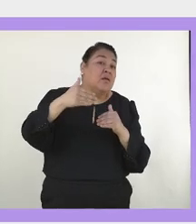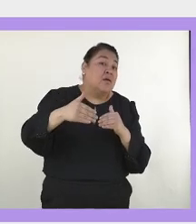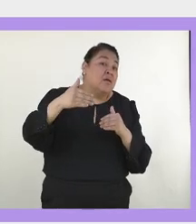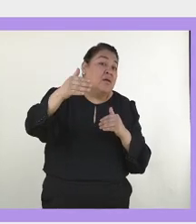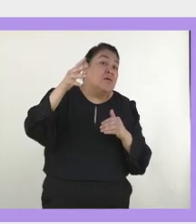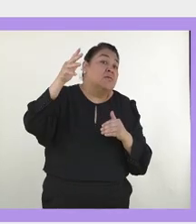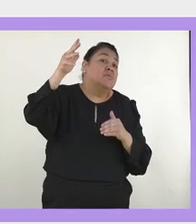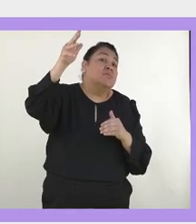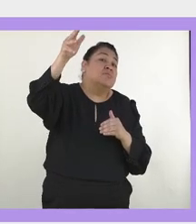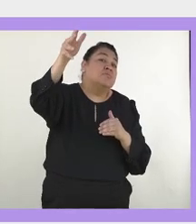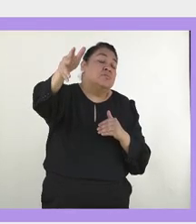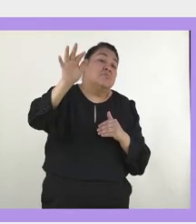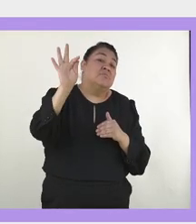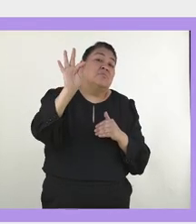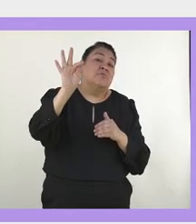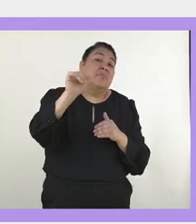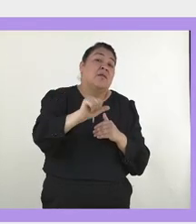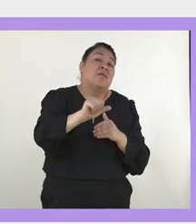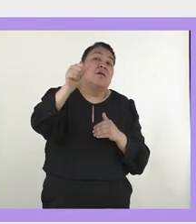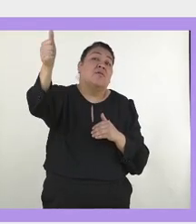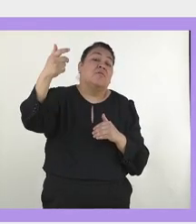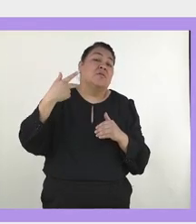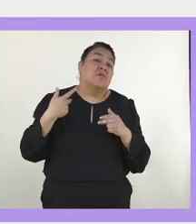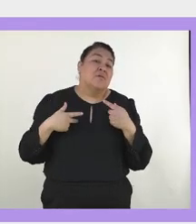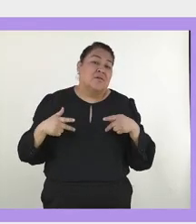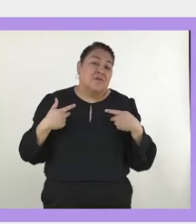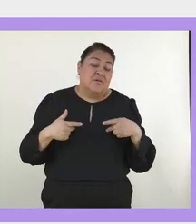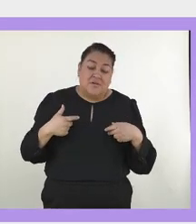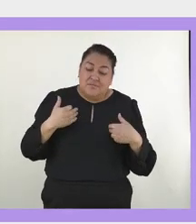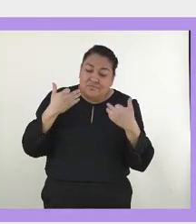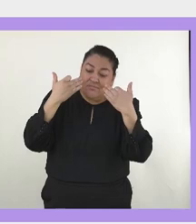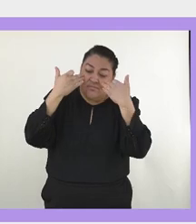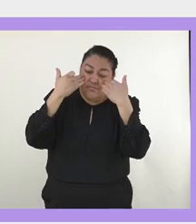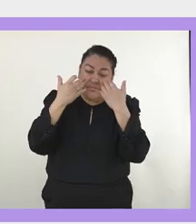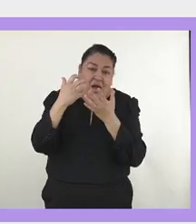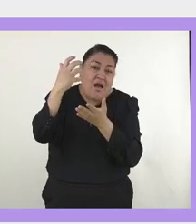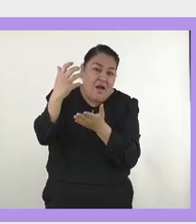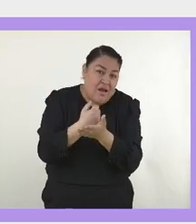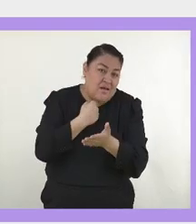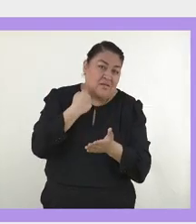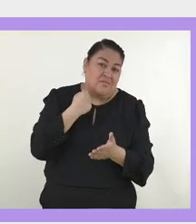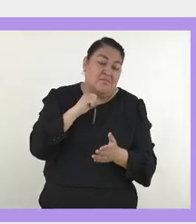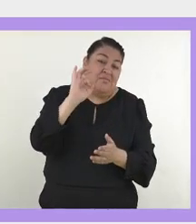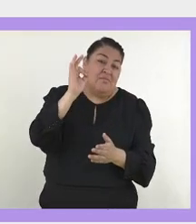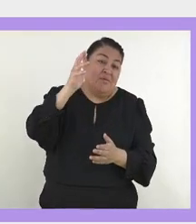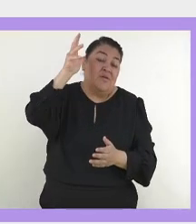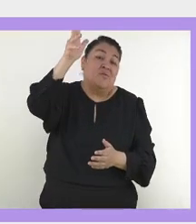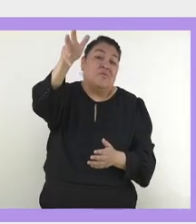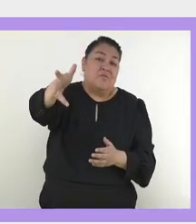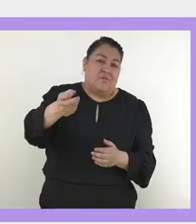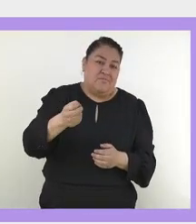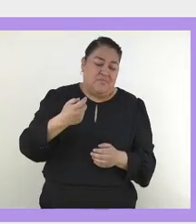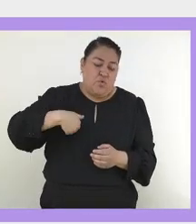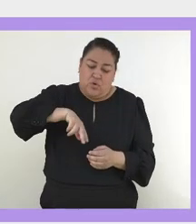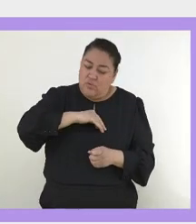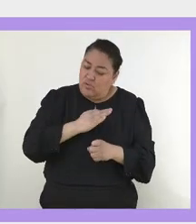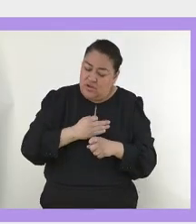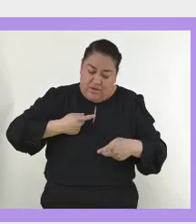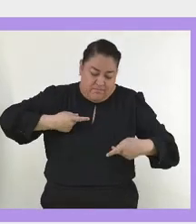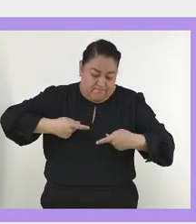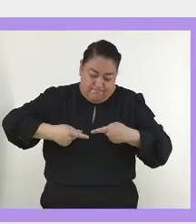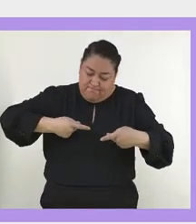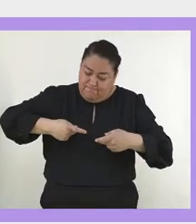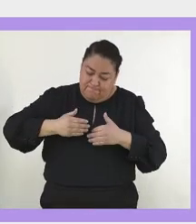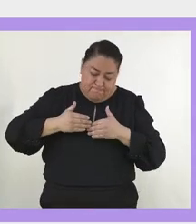estoy segura que a otros y a otras les va a tocar verlo estamos hacia el hacia el mediano y largo plazo y